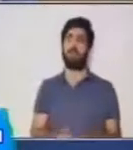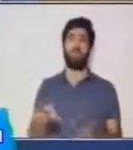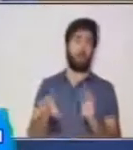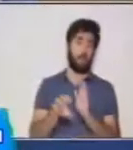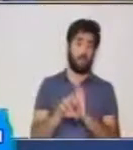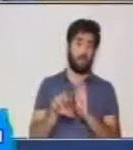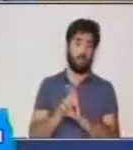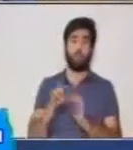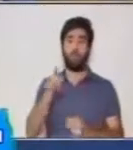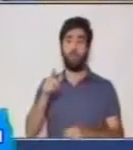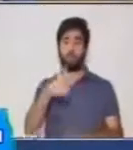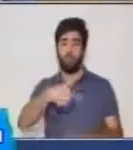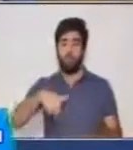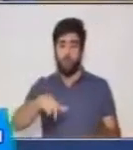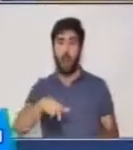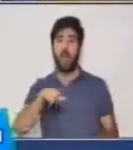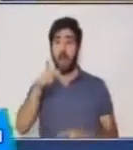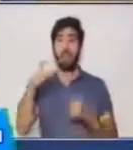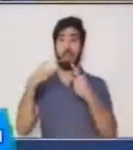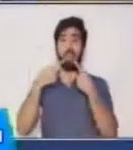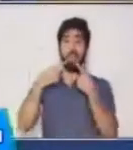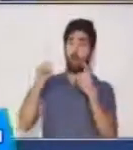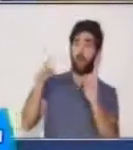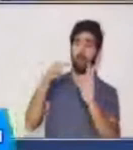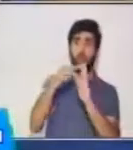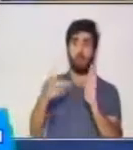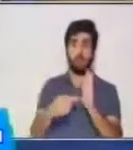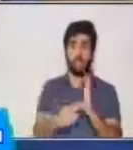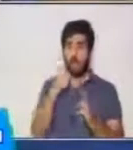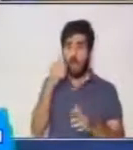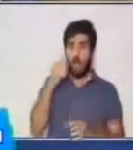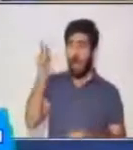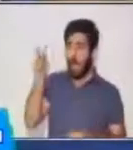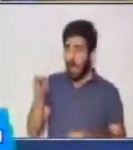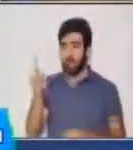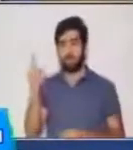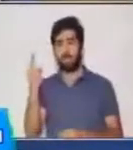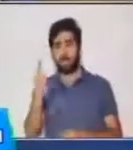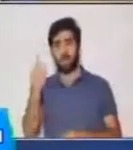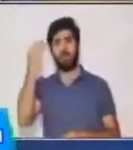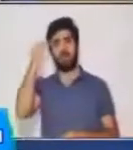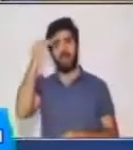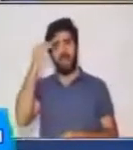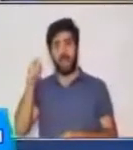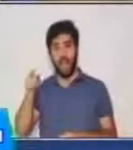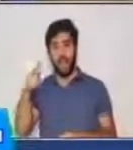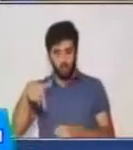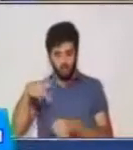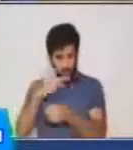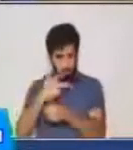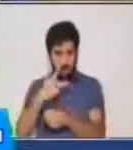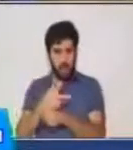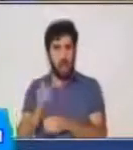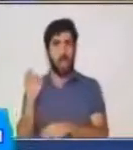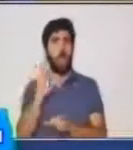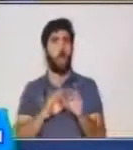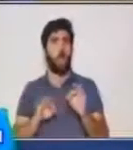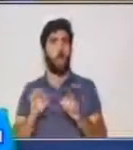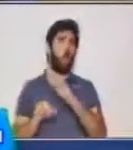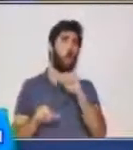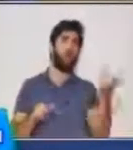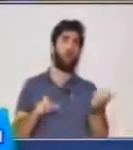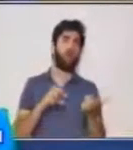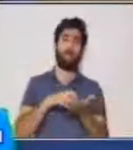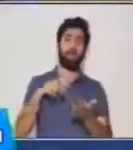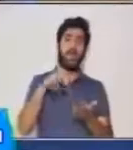y tú la quieres replicar, lo primero que tienes que ver es si es de tu país. Muchas veces por medio de las redes sociales publican noticias que son de